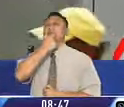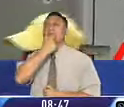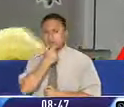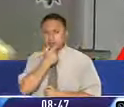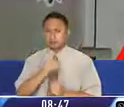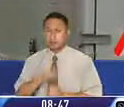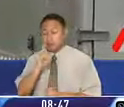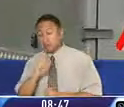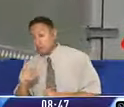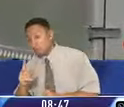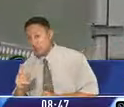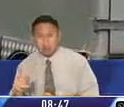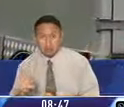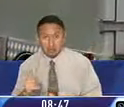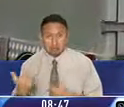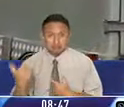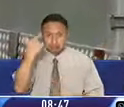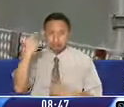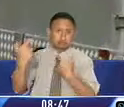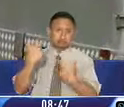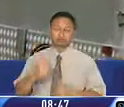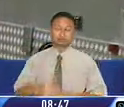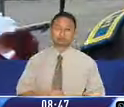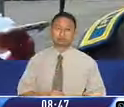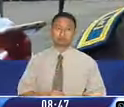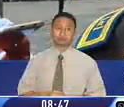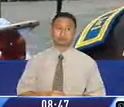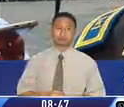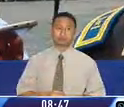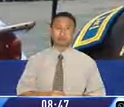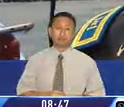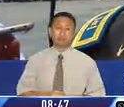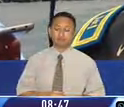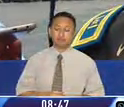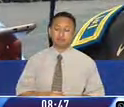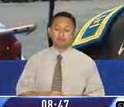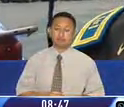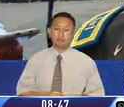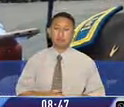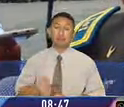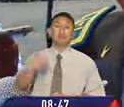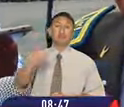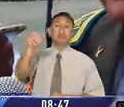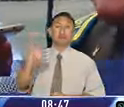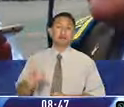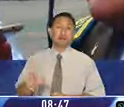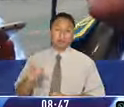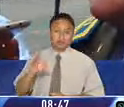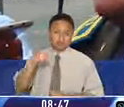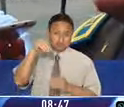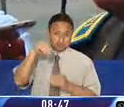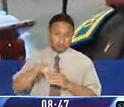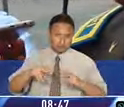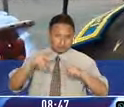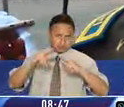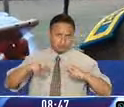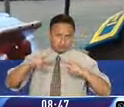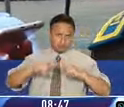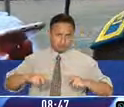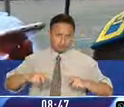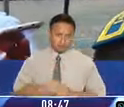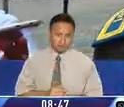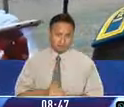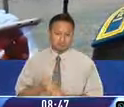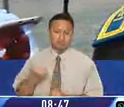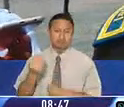parecer era un llamado desde el más allá. Era una persona que presumiblemente dentro de las investigaciones preliminares se dedicaba